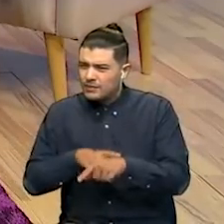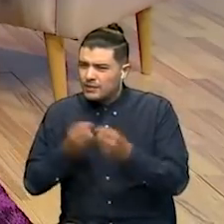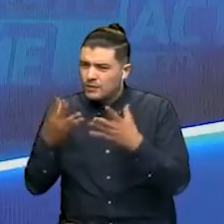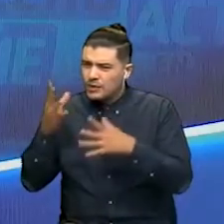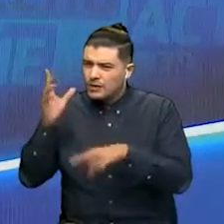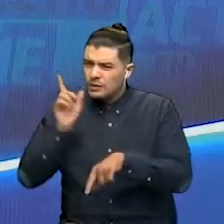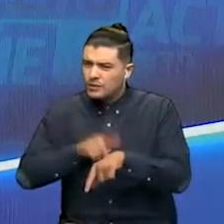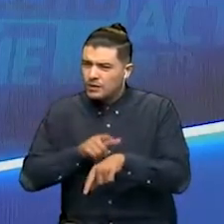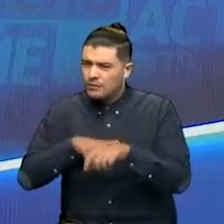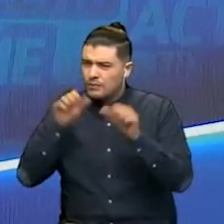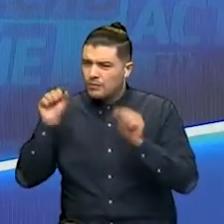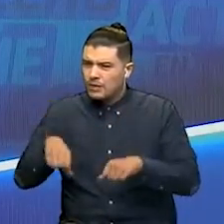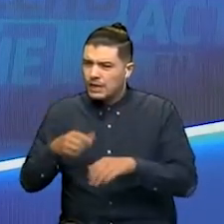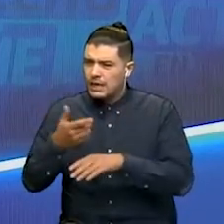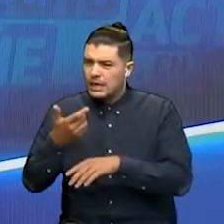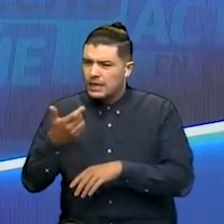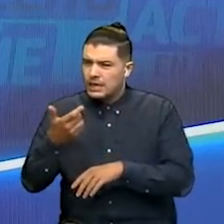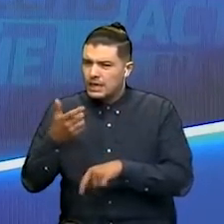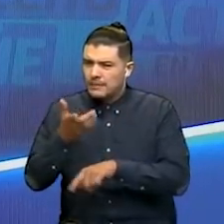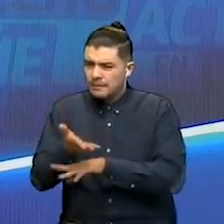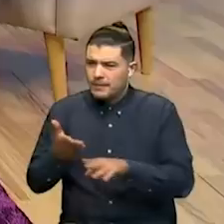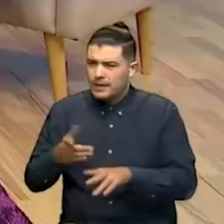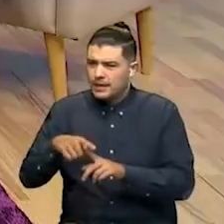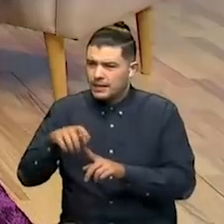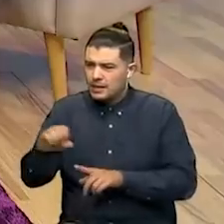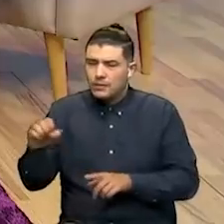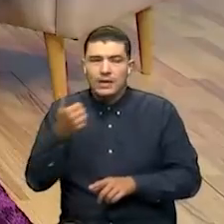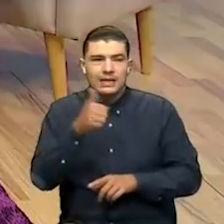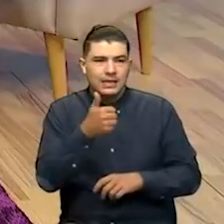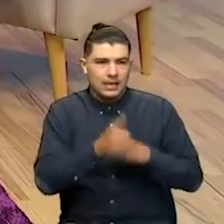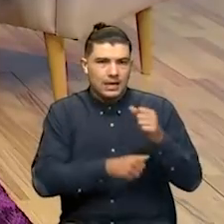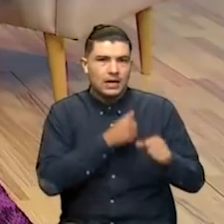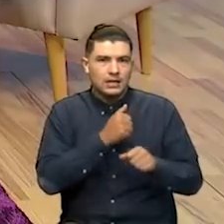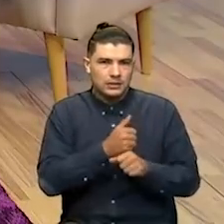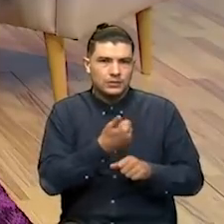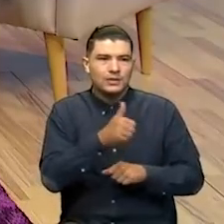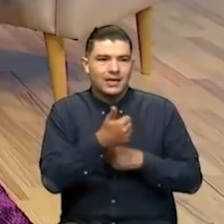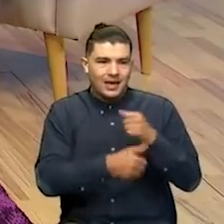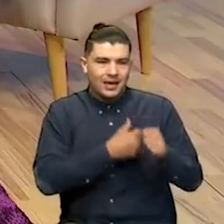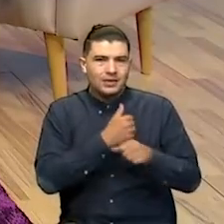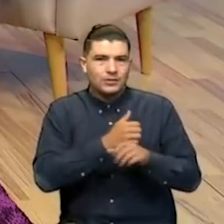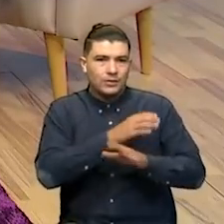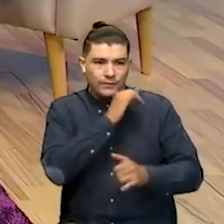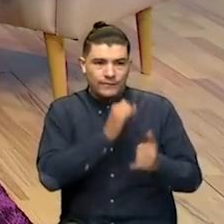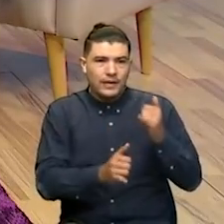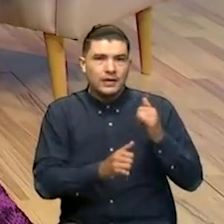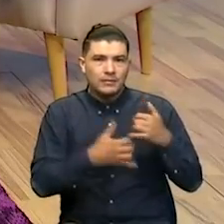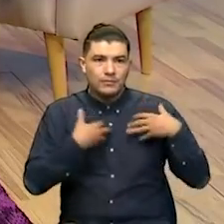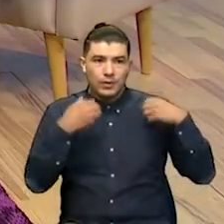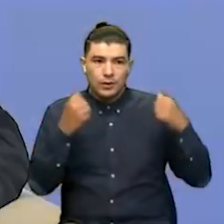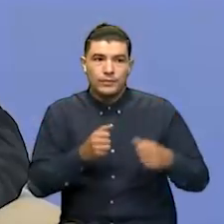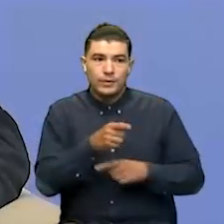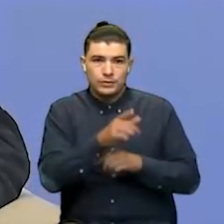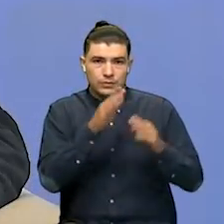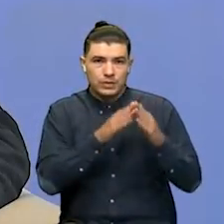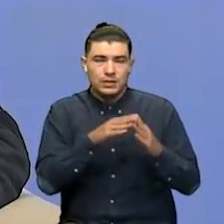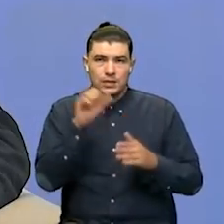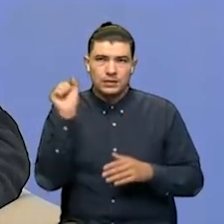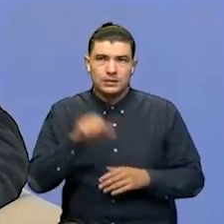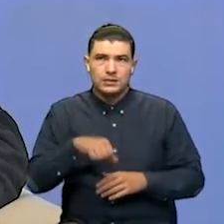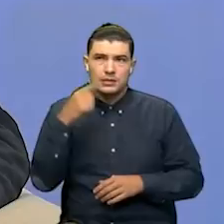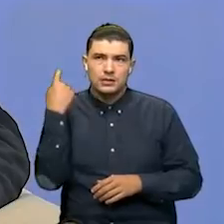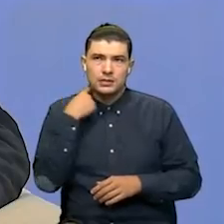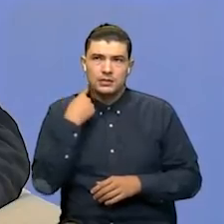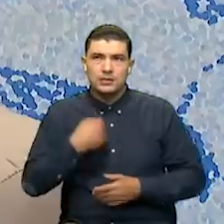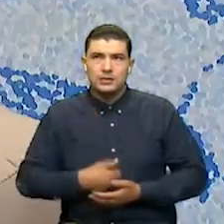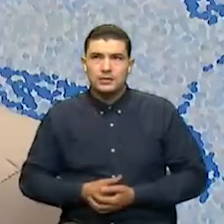puede llevar el tío y que puede reclamar precisamente. Son 10 años, se llama prescripción adquisitiva de dominio prescripción adquisitiva. La doctora, que esa se debe alegar siempre, no es automática. Claro,